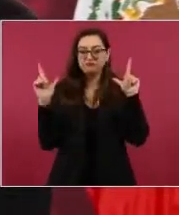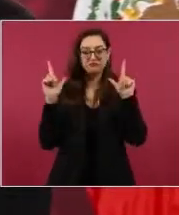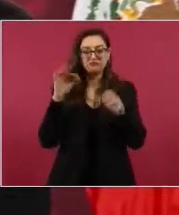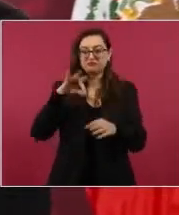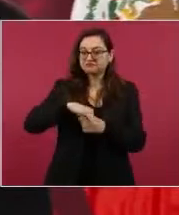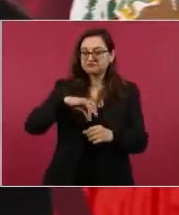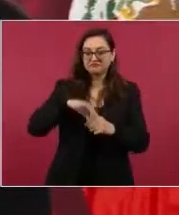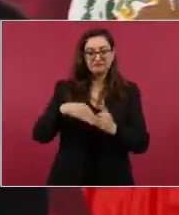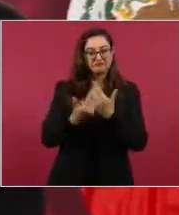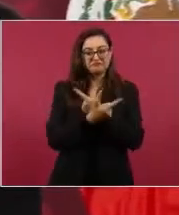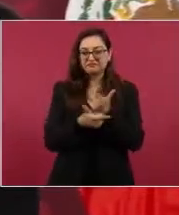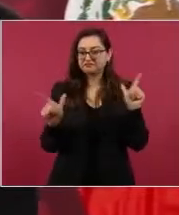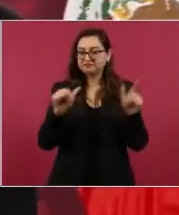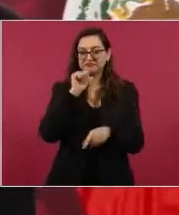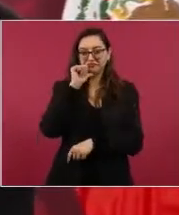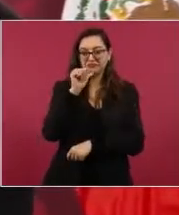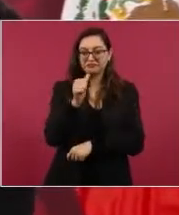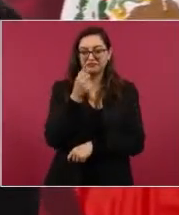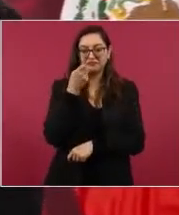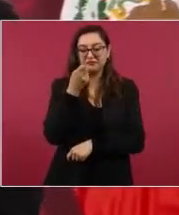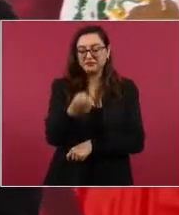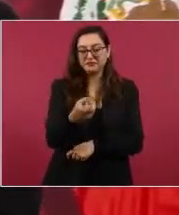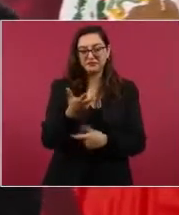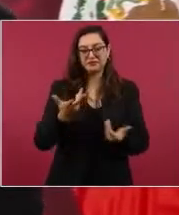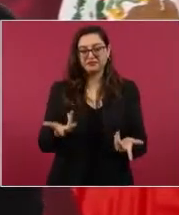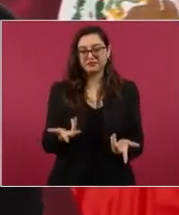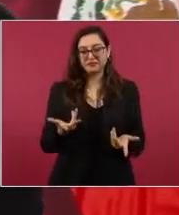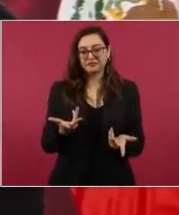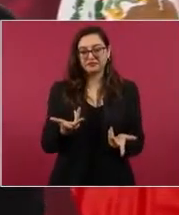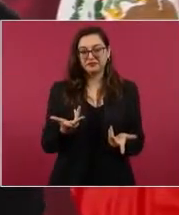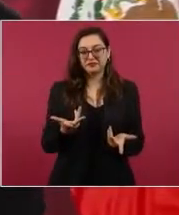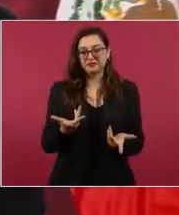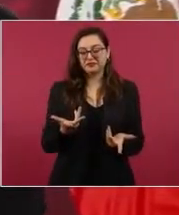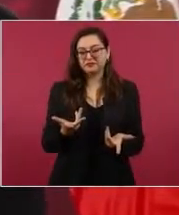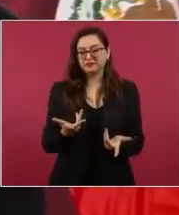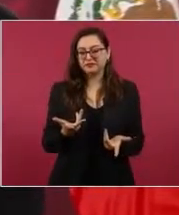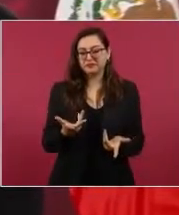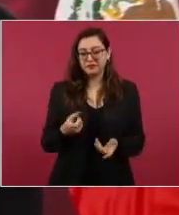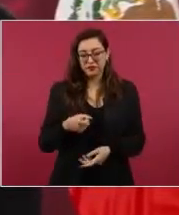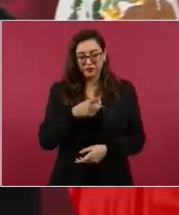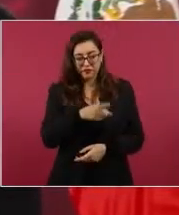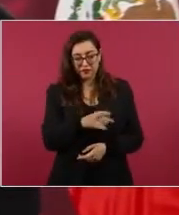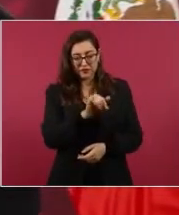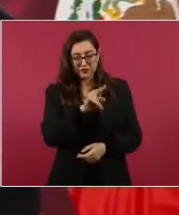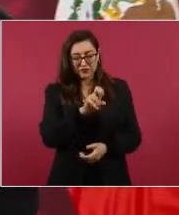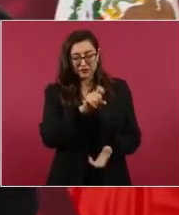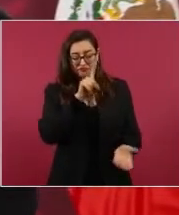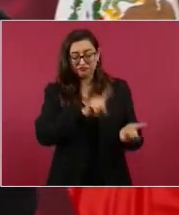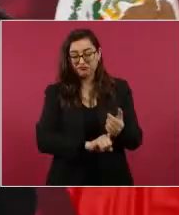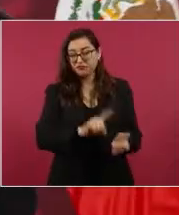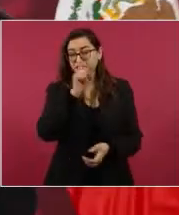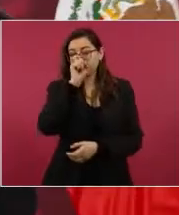Es la antidemocracia, es avalar un instituto podrido,